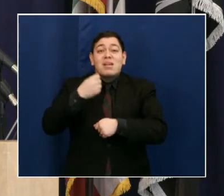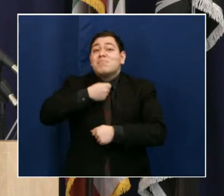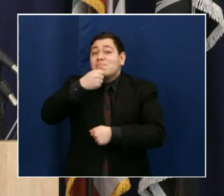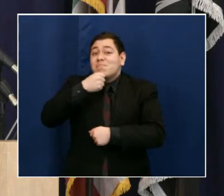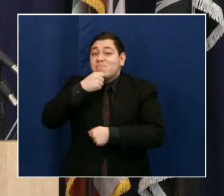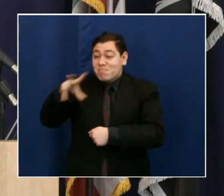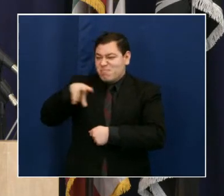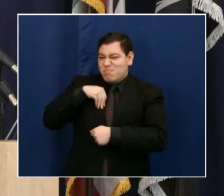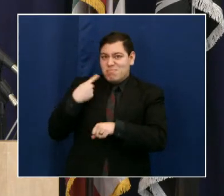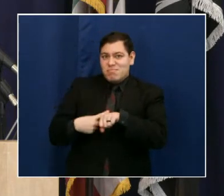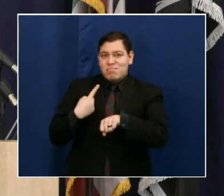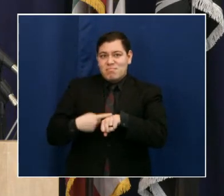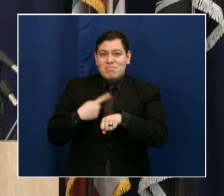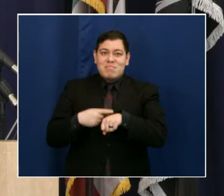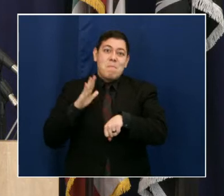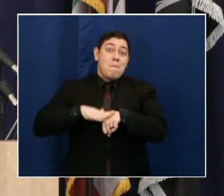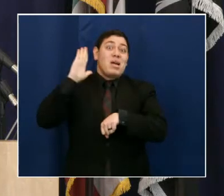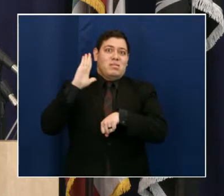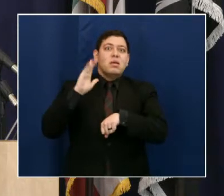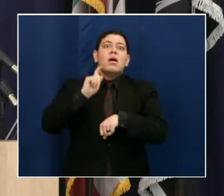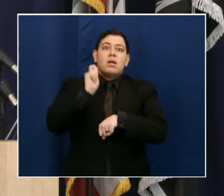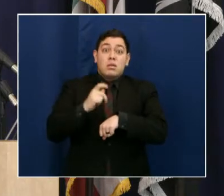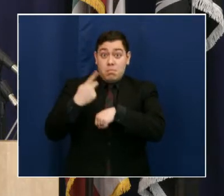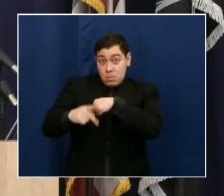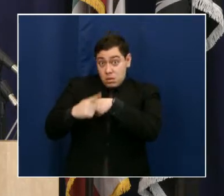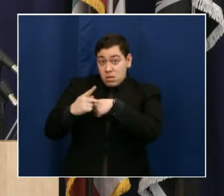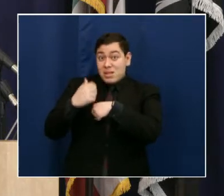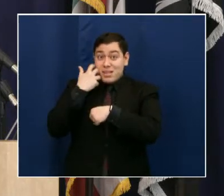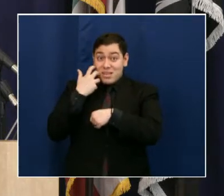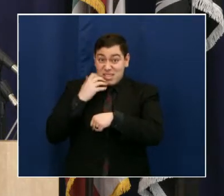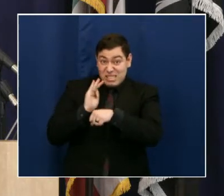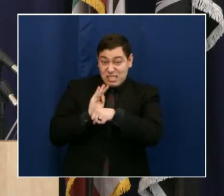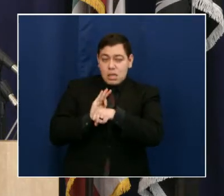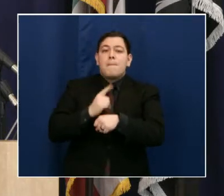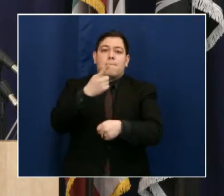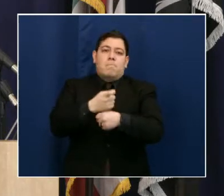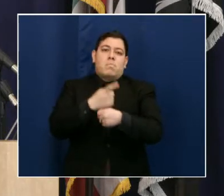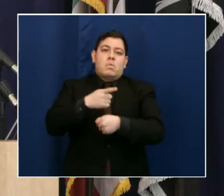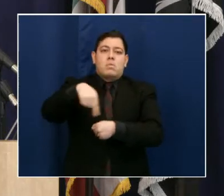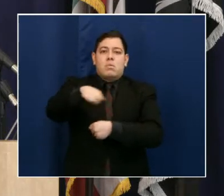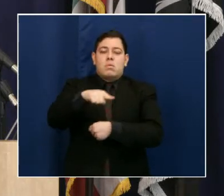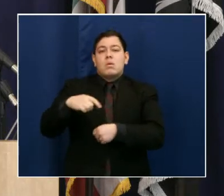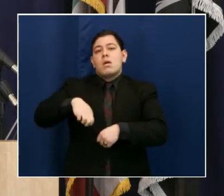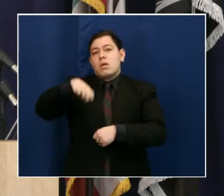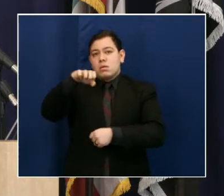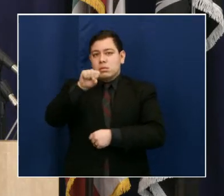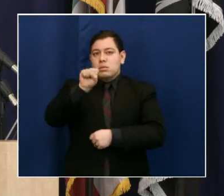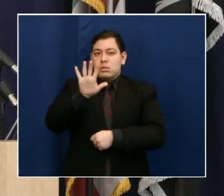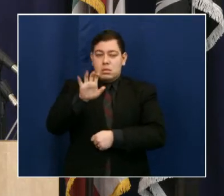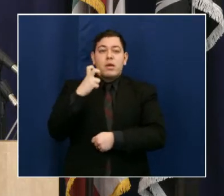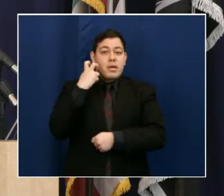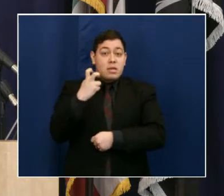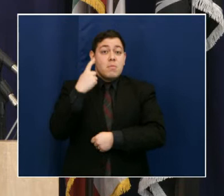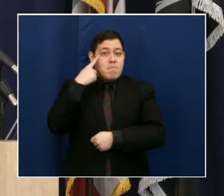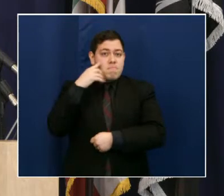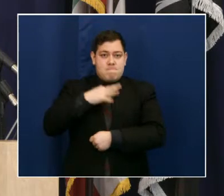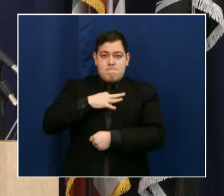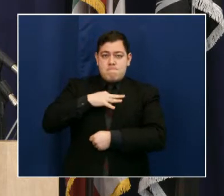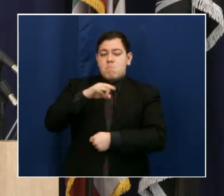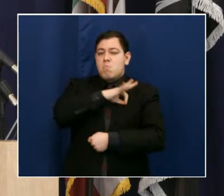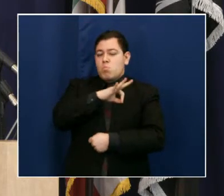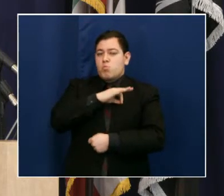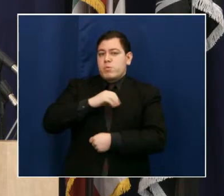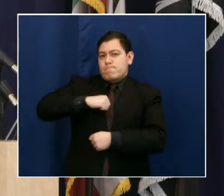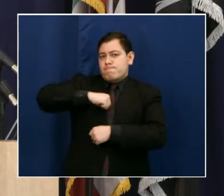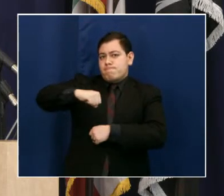que es una vacuna que les va a poder ayudar a prevenir la enfermedad del COVID. The second